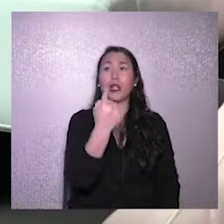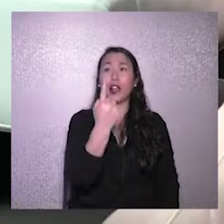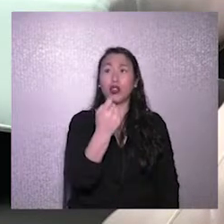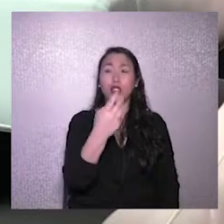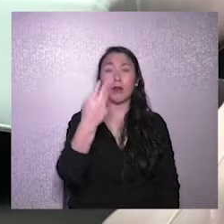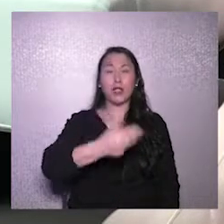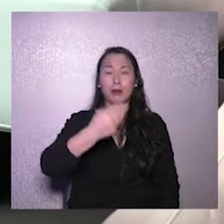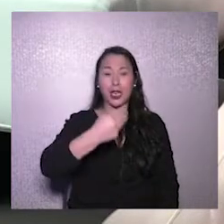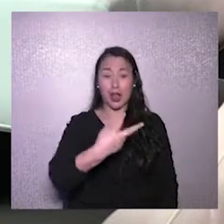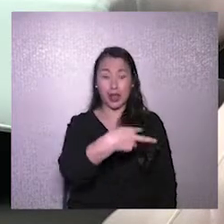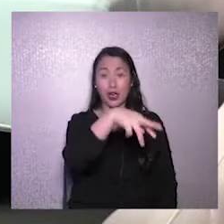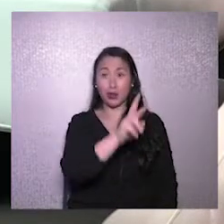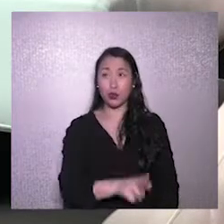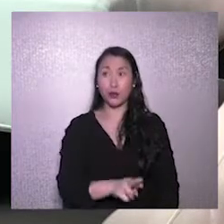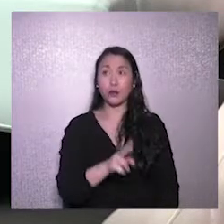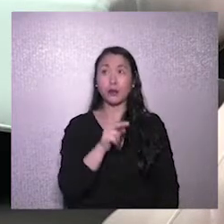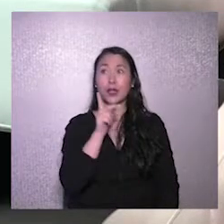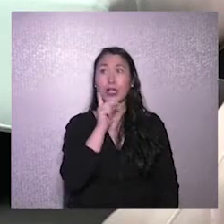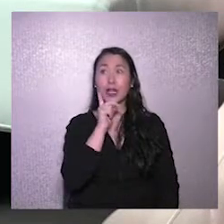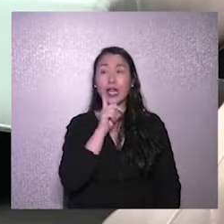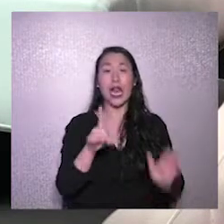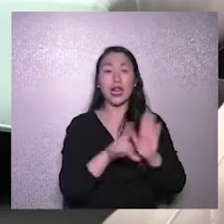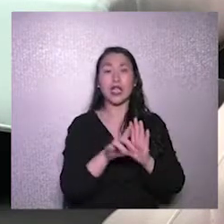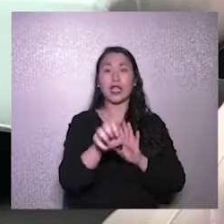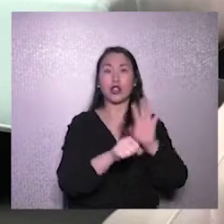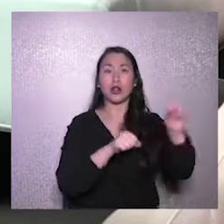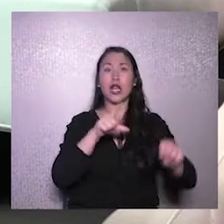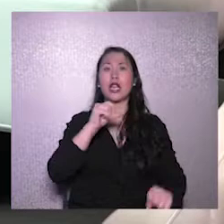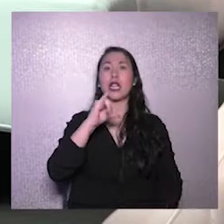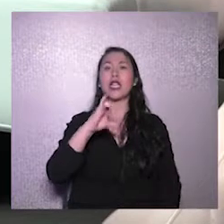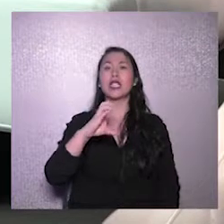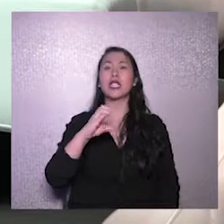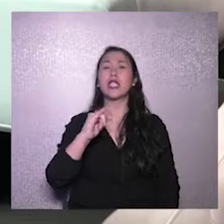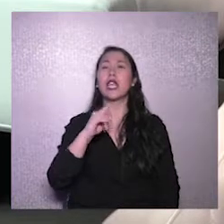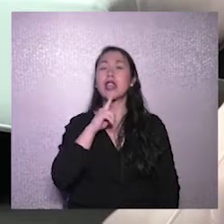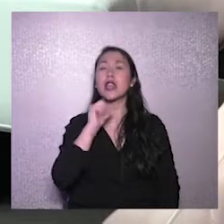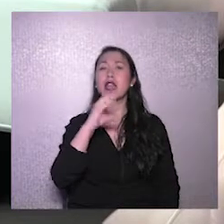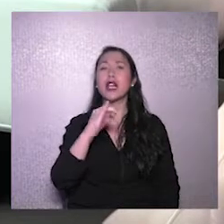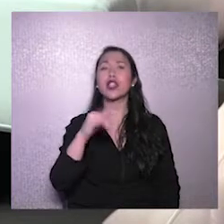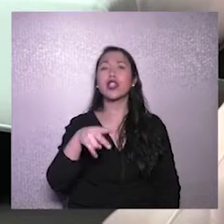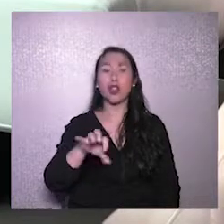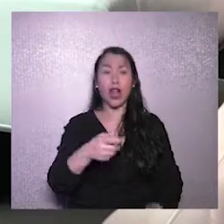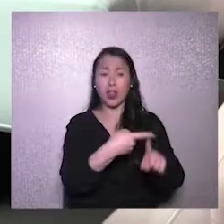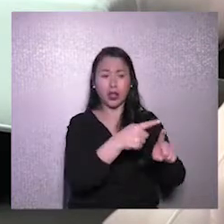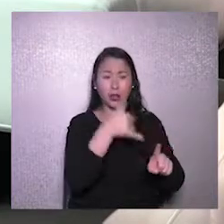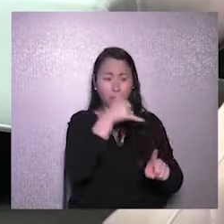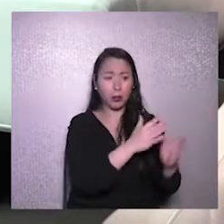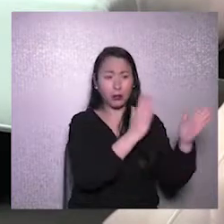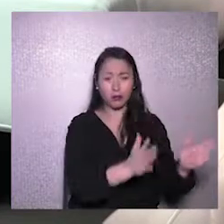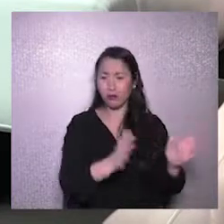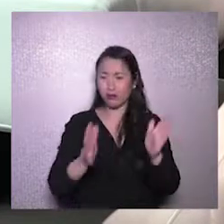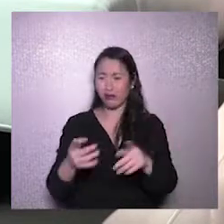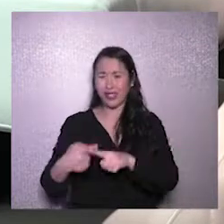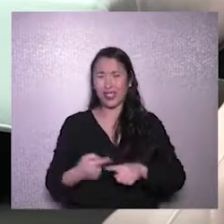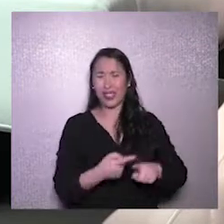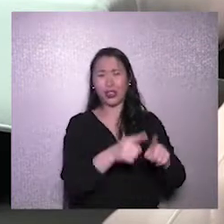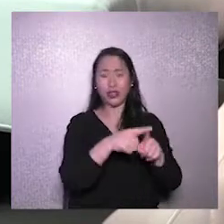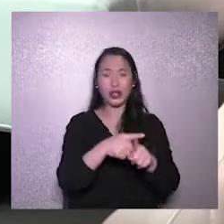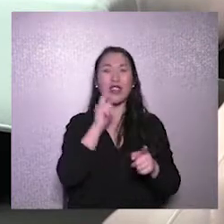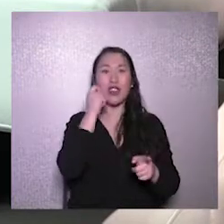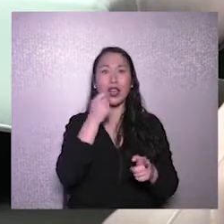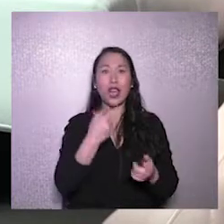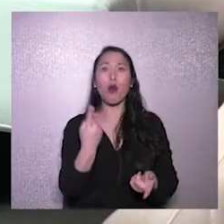del sector sur tienen licitaciones a distintos tiempos, lo que existe es que se genera en sí un